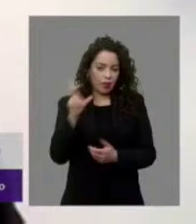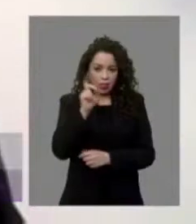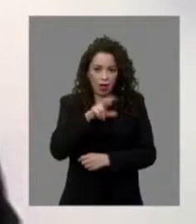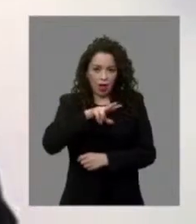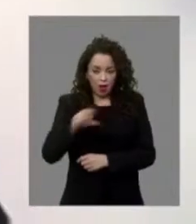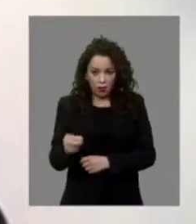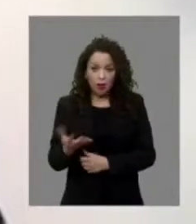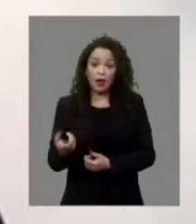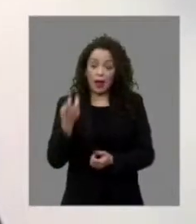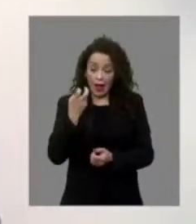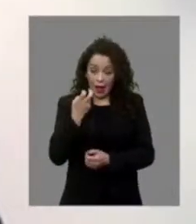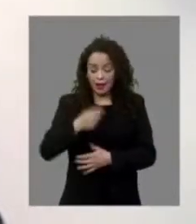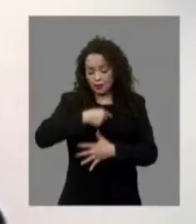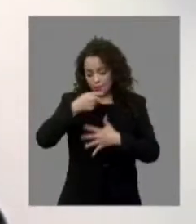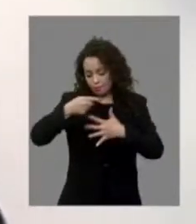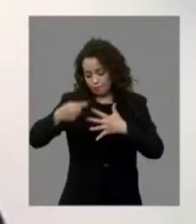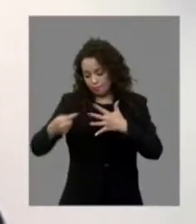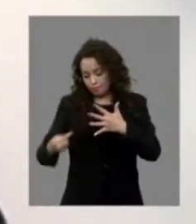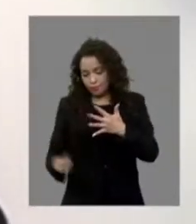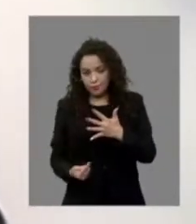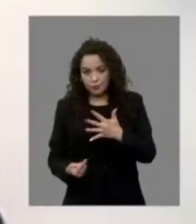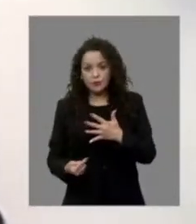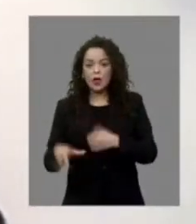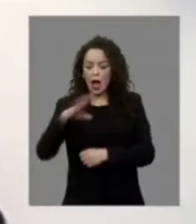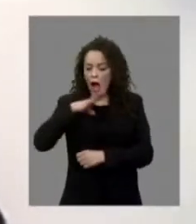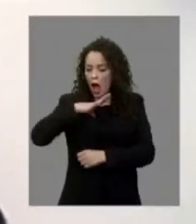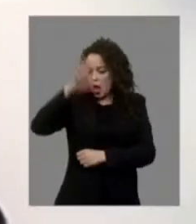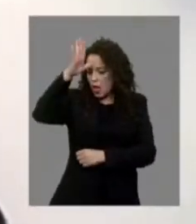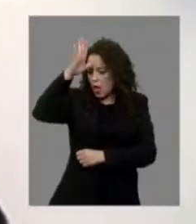amplios previstos en los tratados,